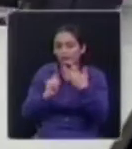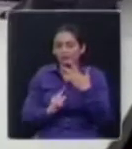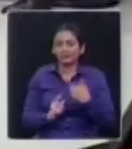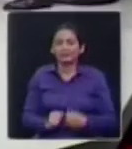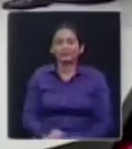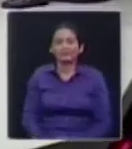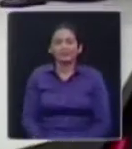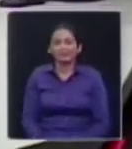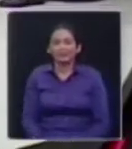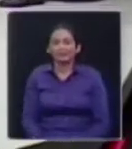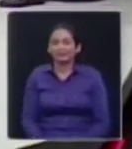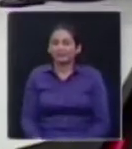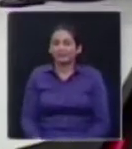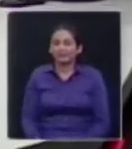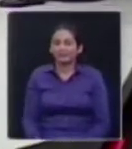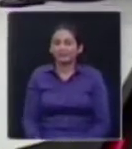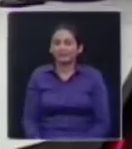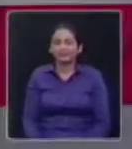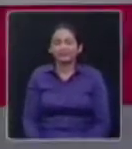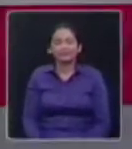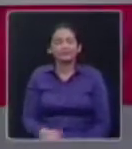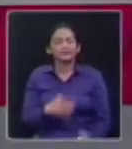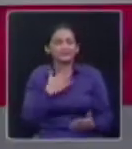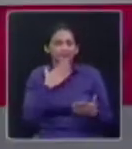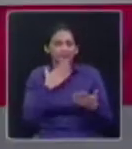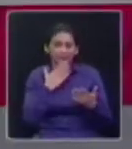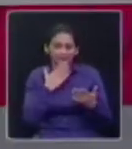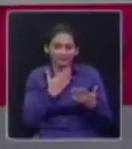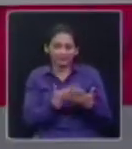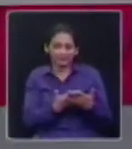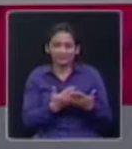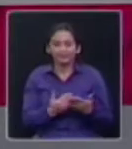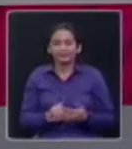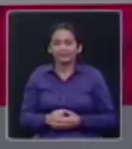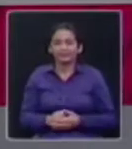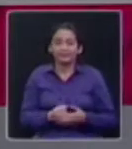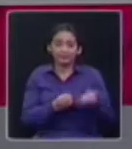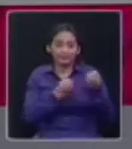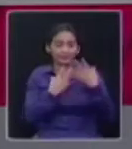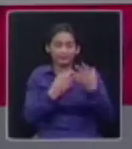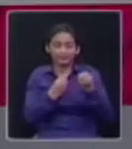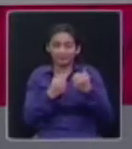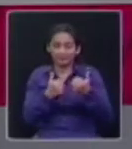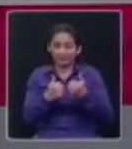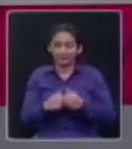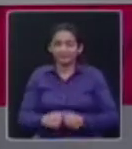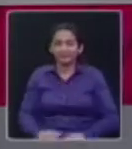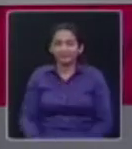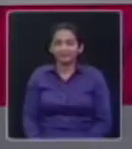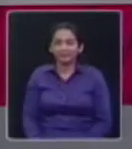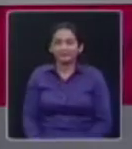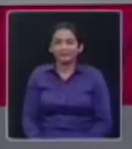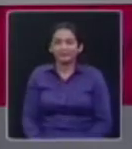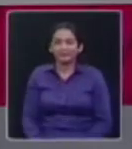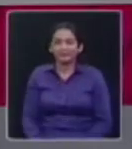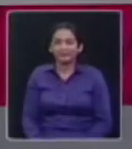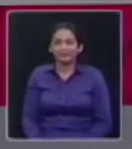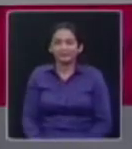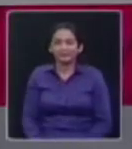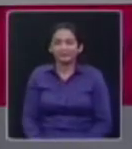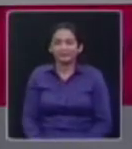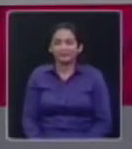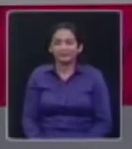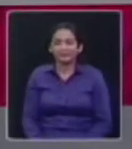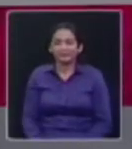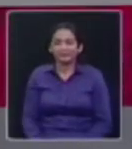así lo resumiste, me parece excelente. Muchísimas gracias por acompañarnos, por darnos esta información valiosa a toda nuestra audiencia. Un gusto tenerlos aquí